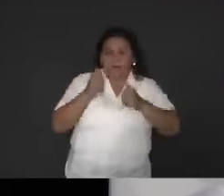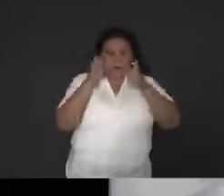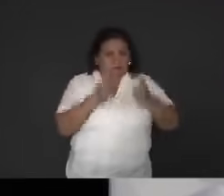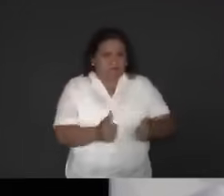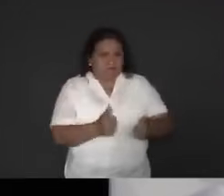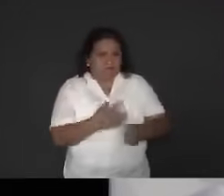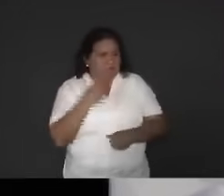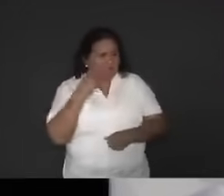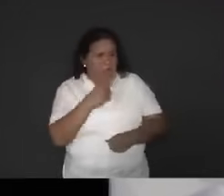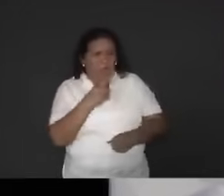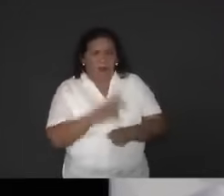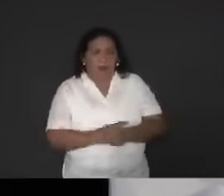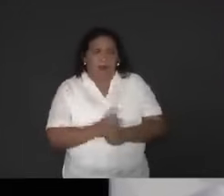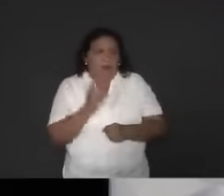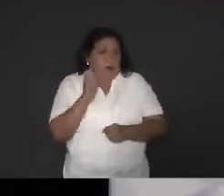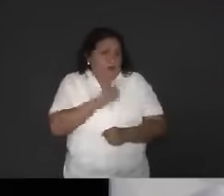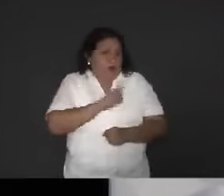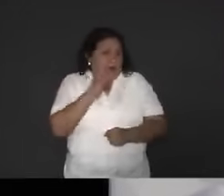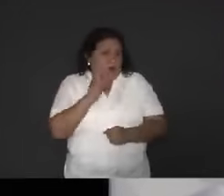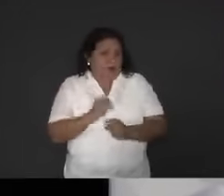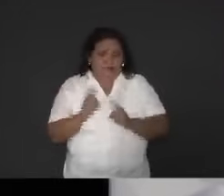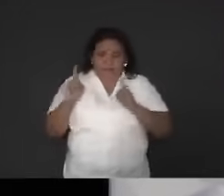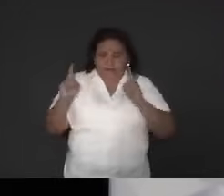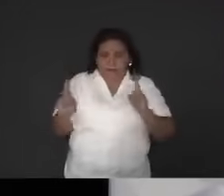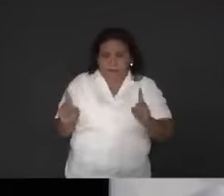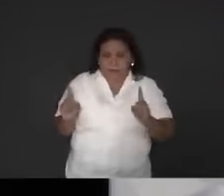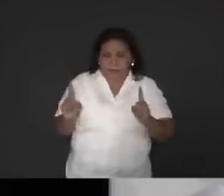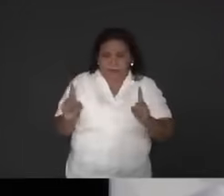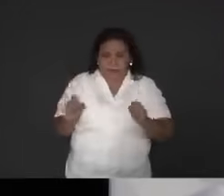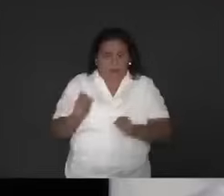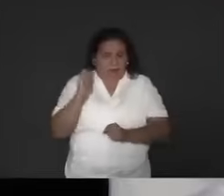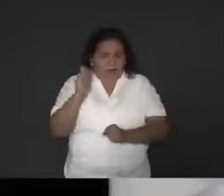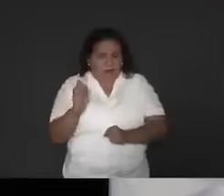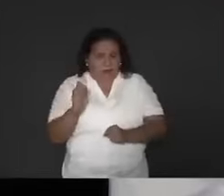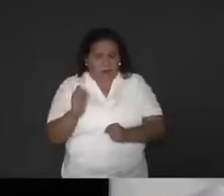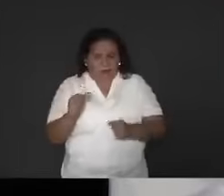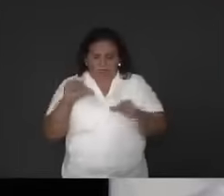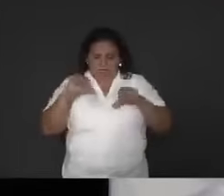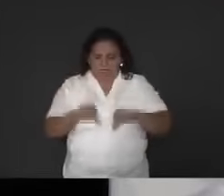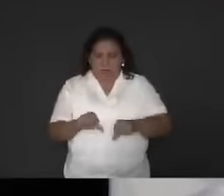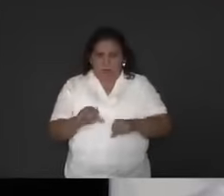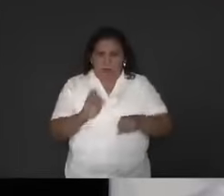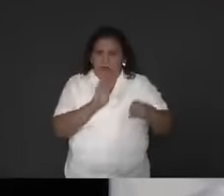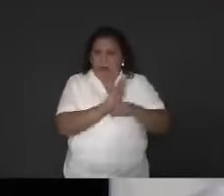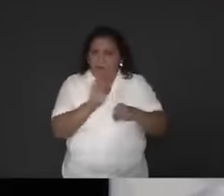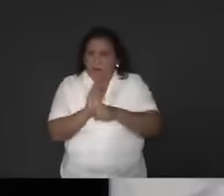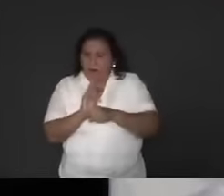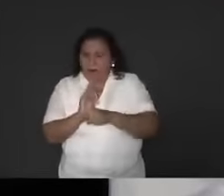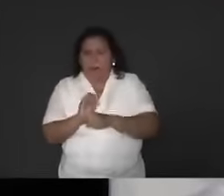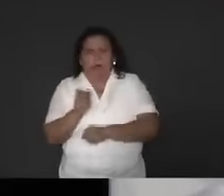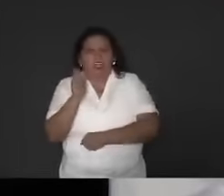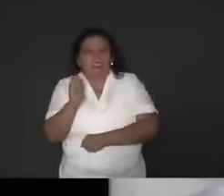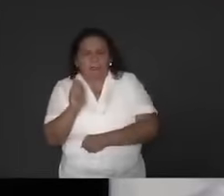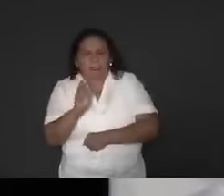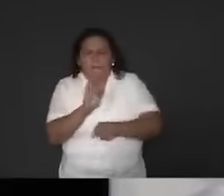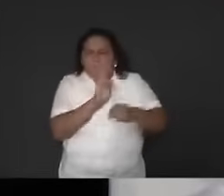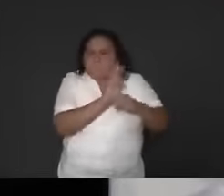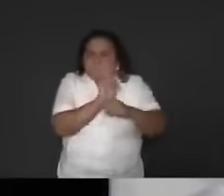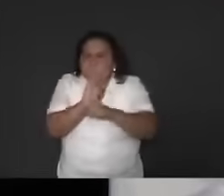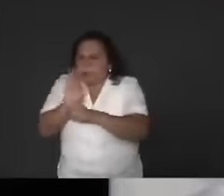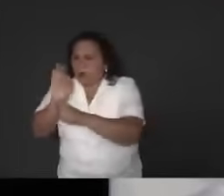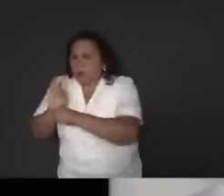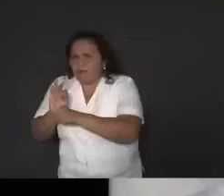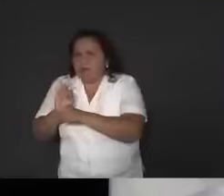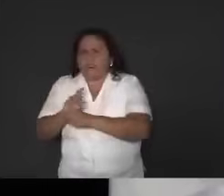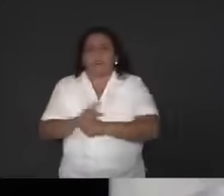muy claro. Solamente hay dos opciones. La que significa perder nuestra seguridad o la que significa protegerla,